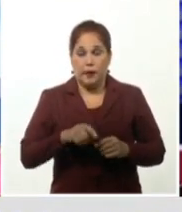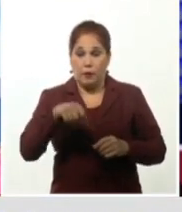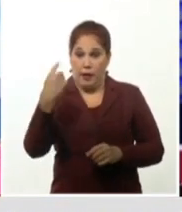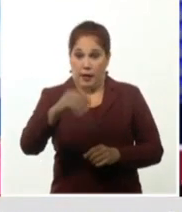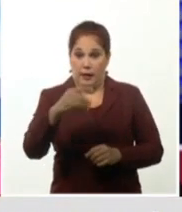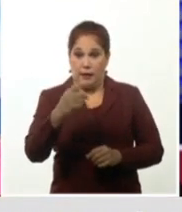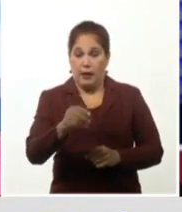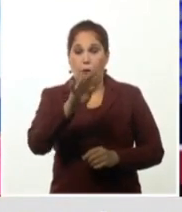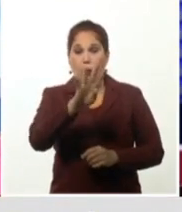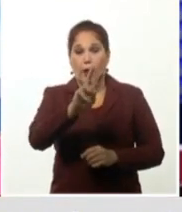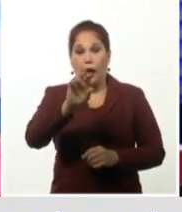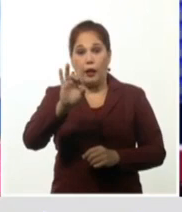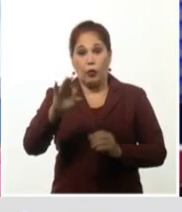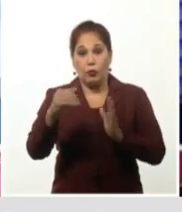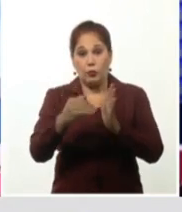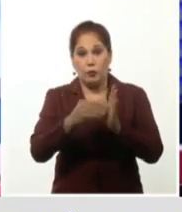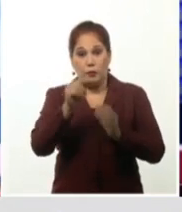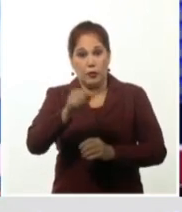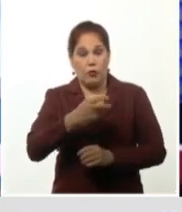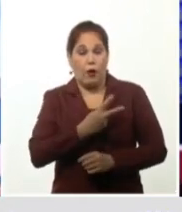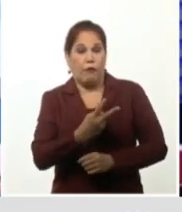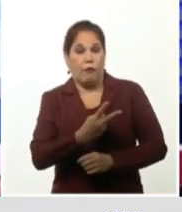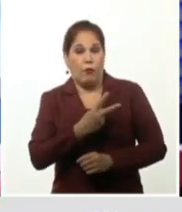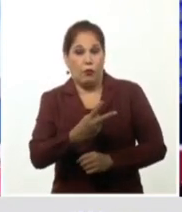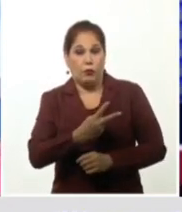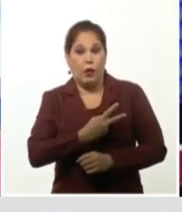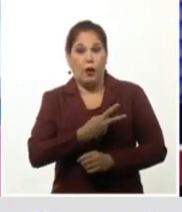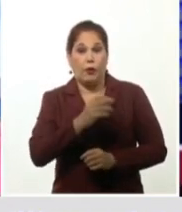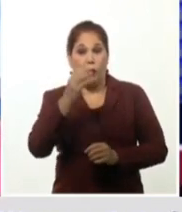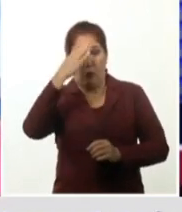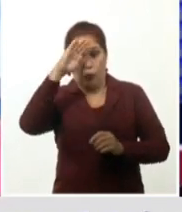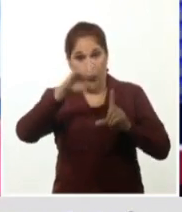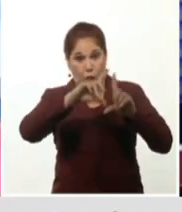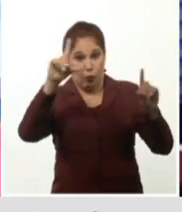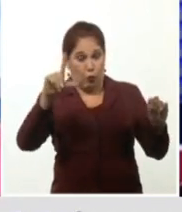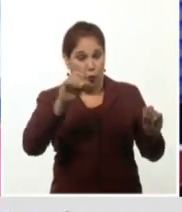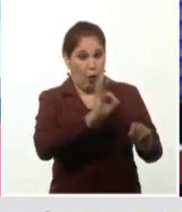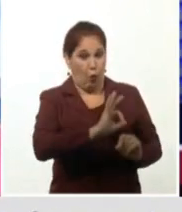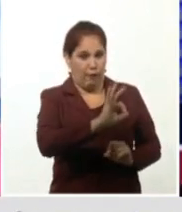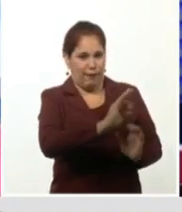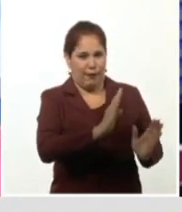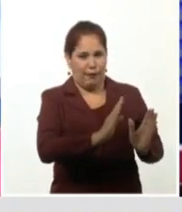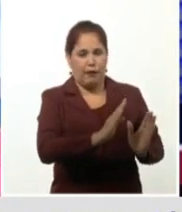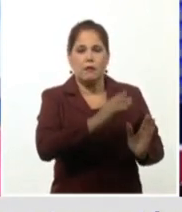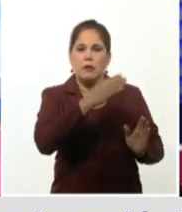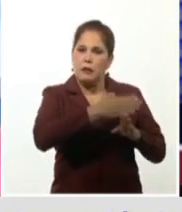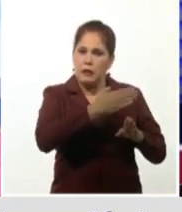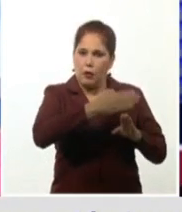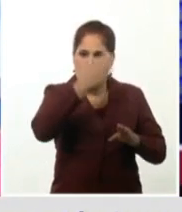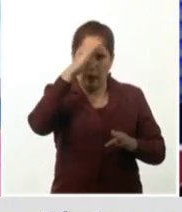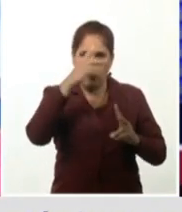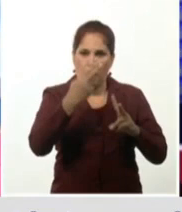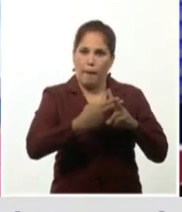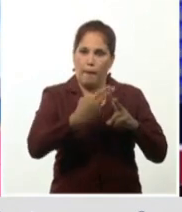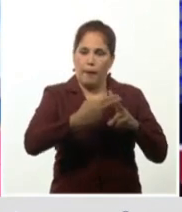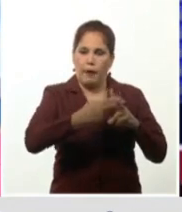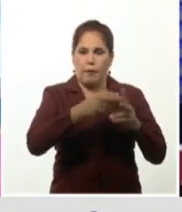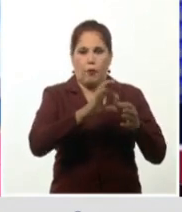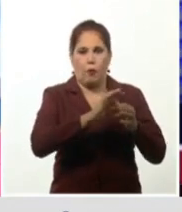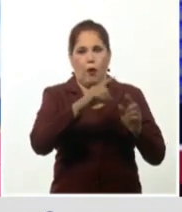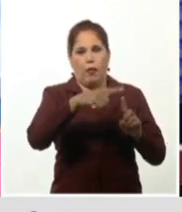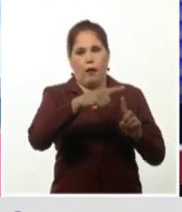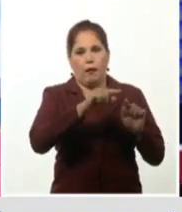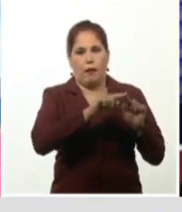más de 48,000 voluntarios en la región oriental, como ya se conoce, Santiago de Cuba, en Bayamo y en Guantánamo.